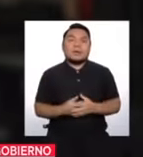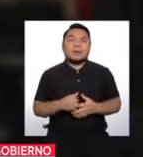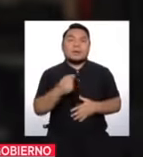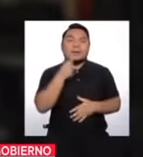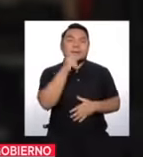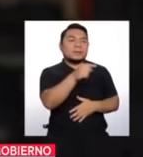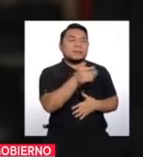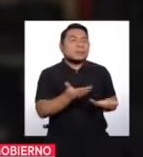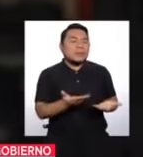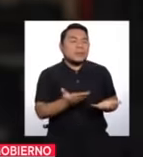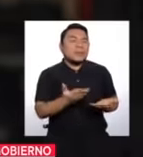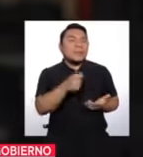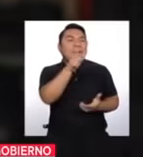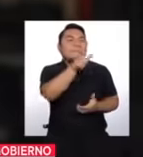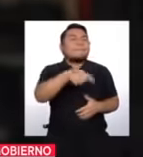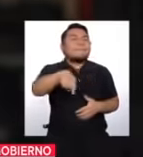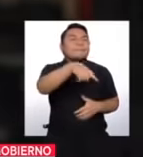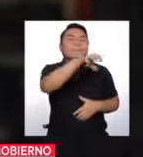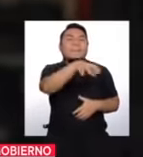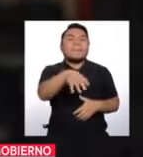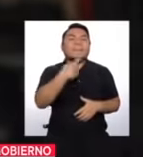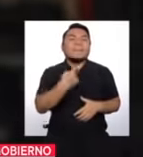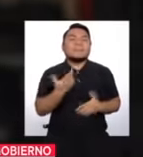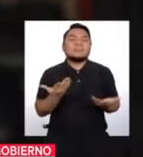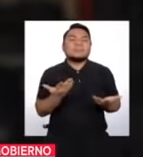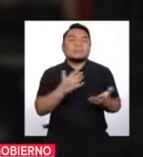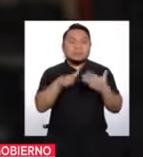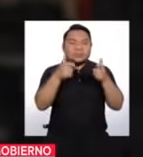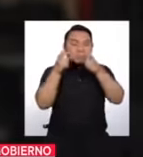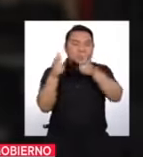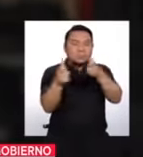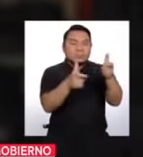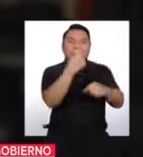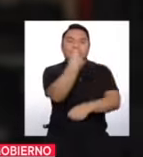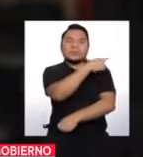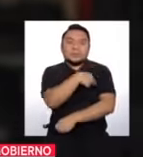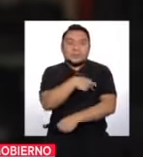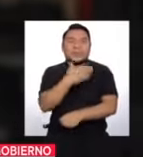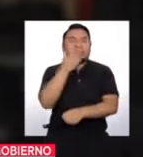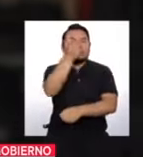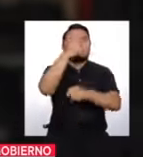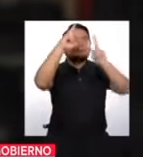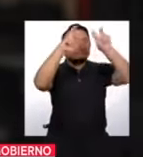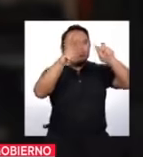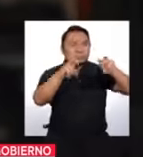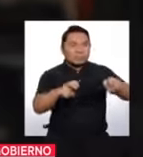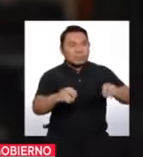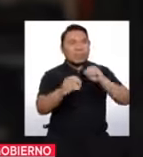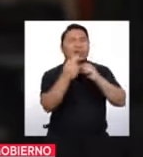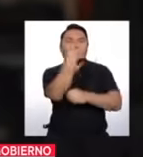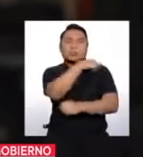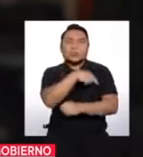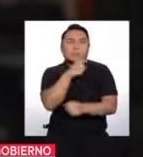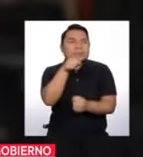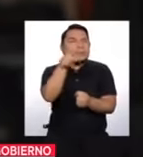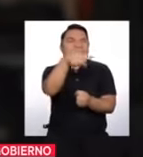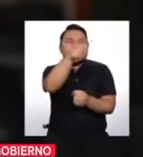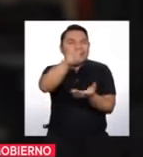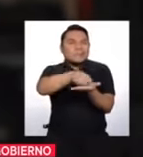equipos de protección personal, los cuales además fuimos a supervisar en los hospitales. Nosotros hemos, como Ministerio de